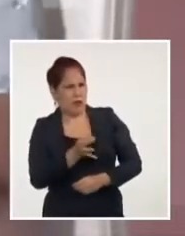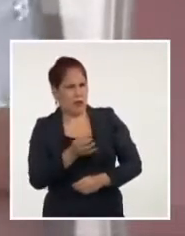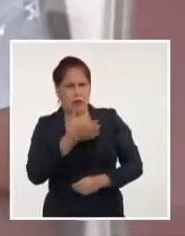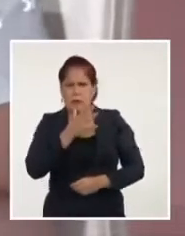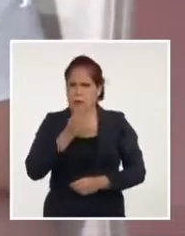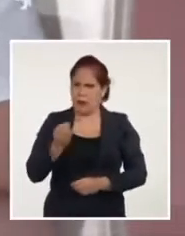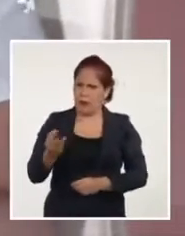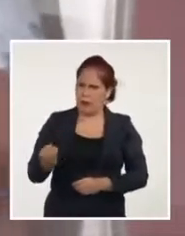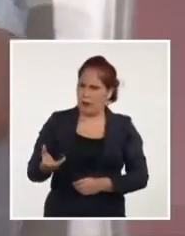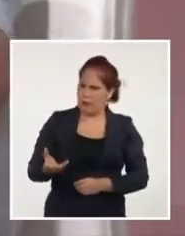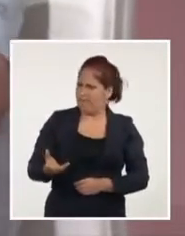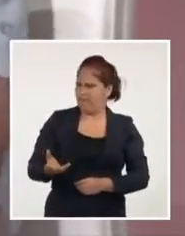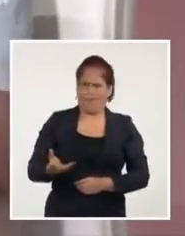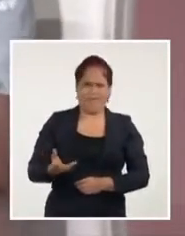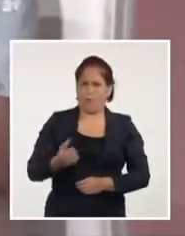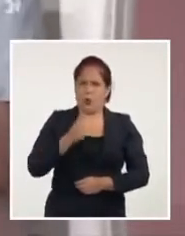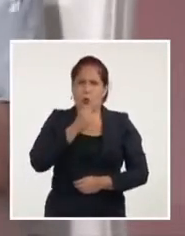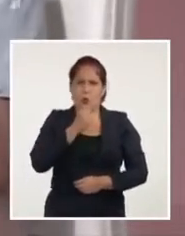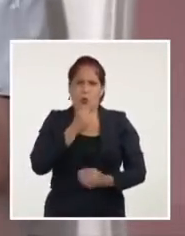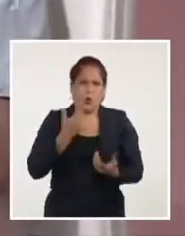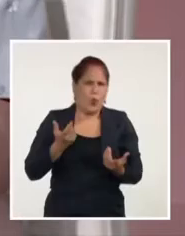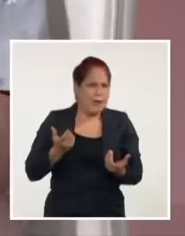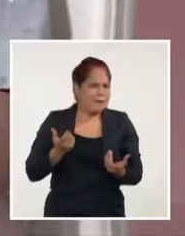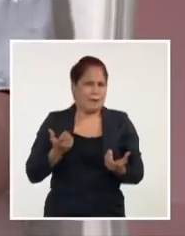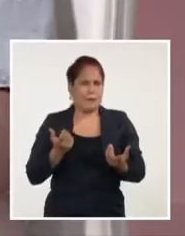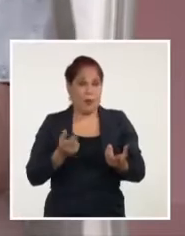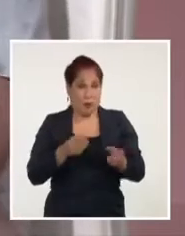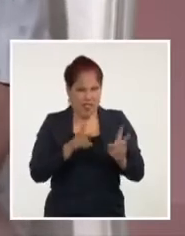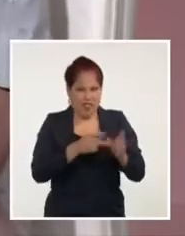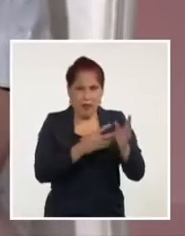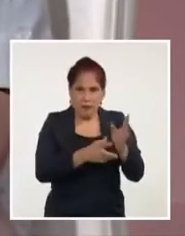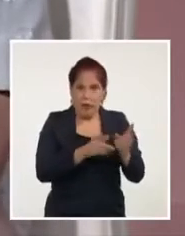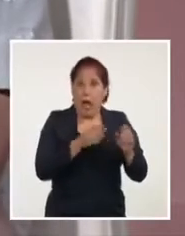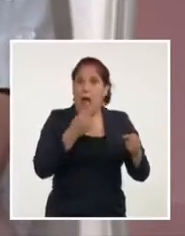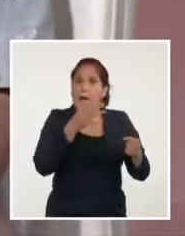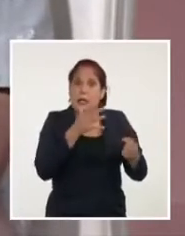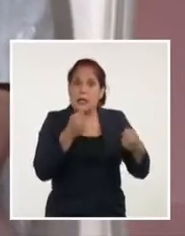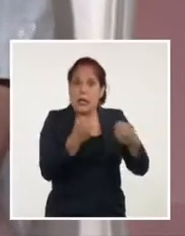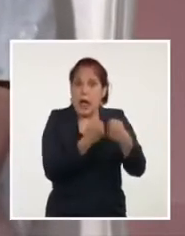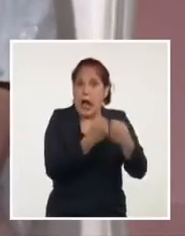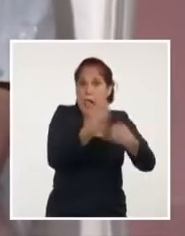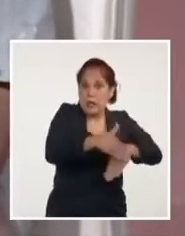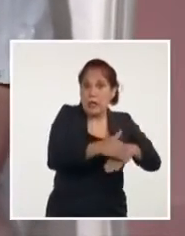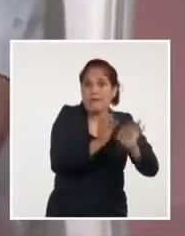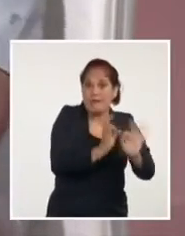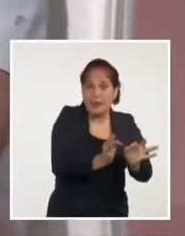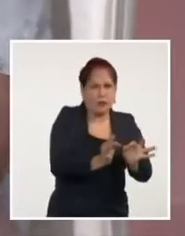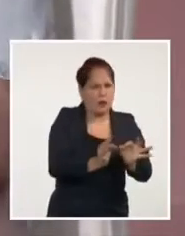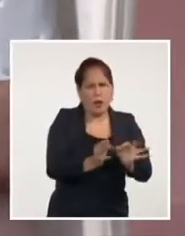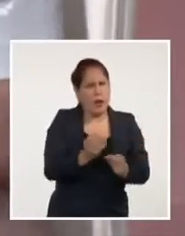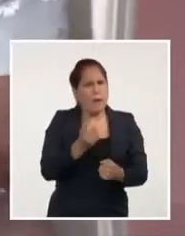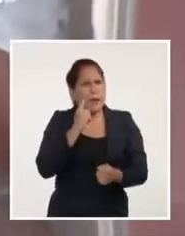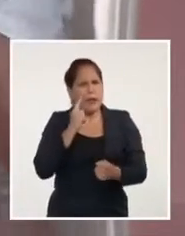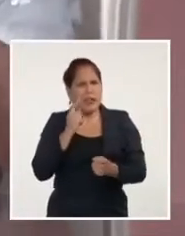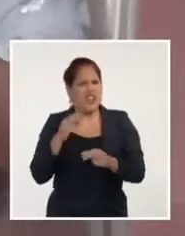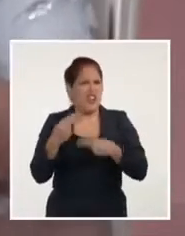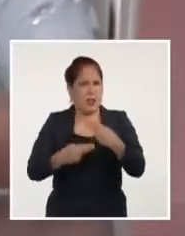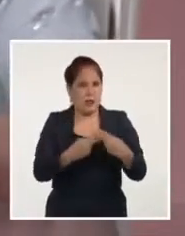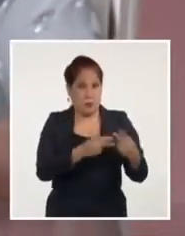nos está pintando? Estoy pintándoles, dibujándoles simplemente lo que está ocurriendo en estos momentos en la